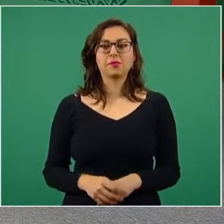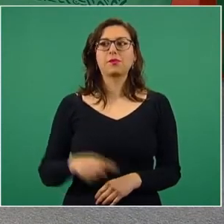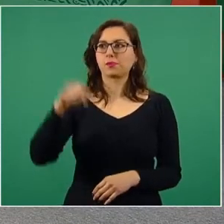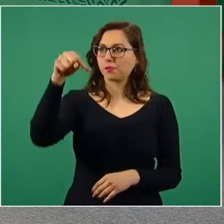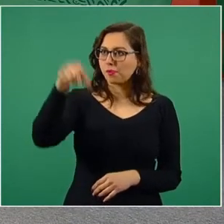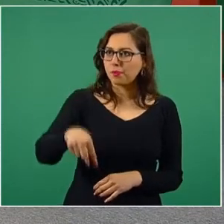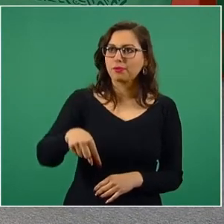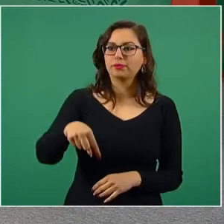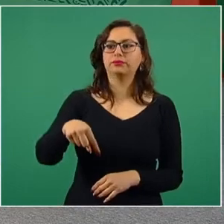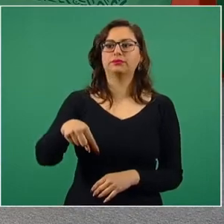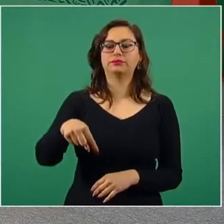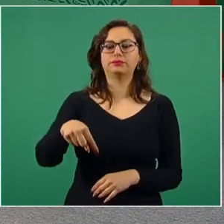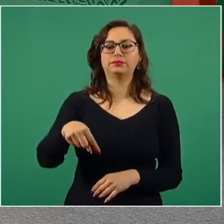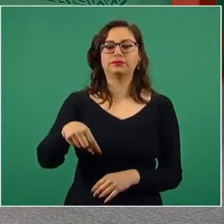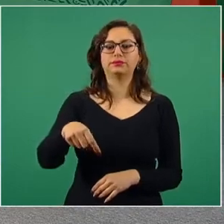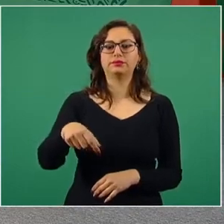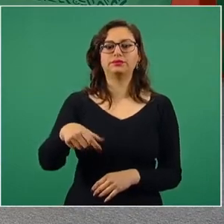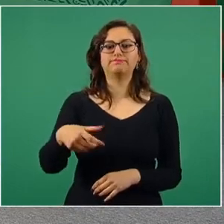aquí